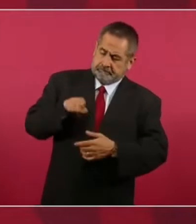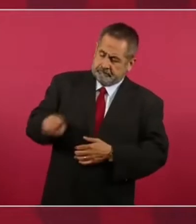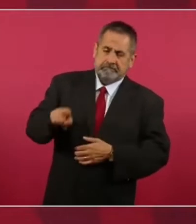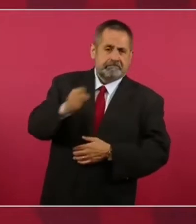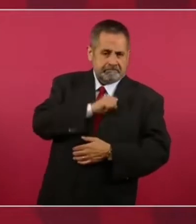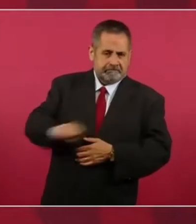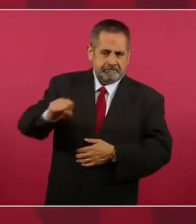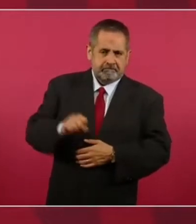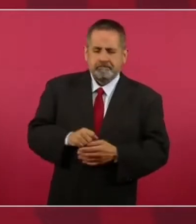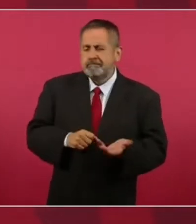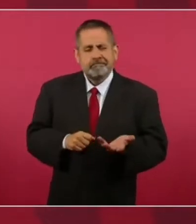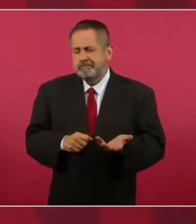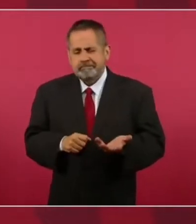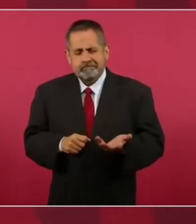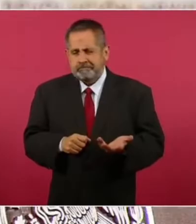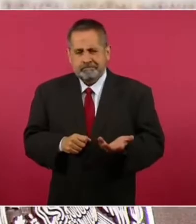por naturaleza,